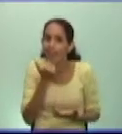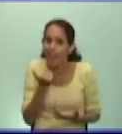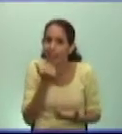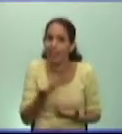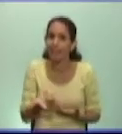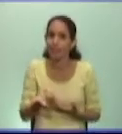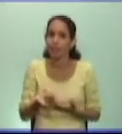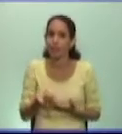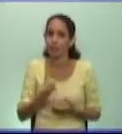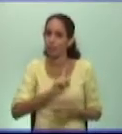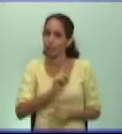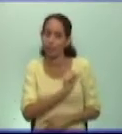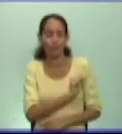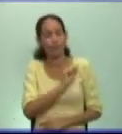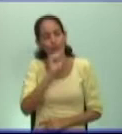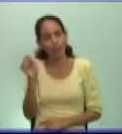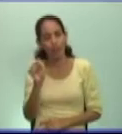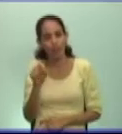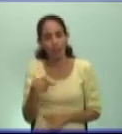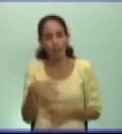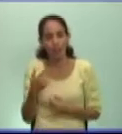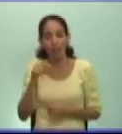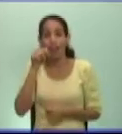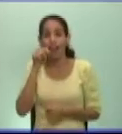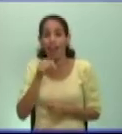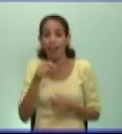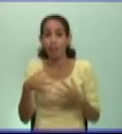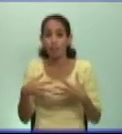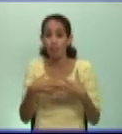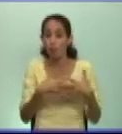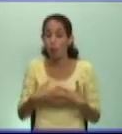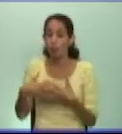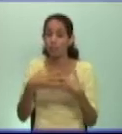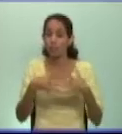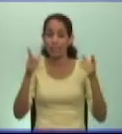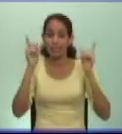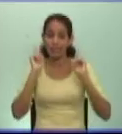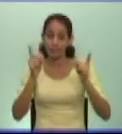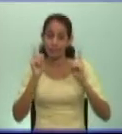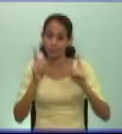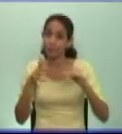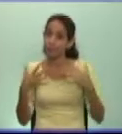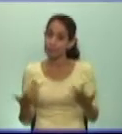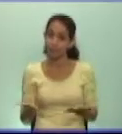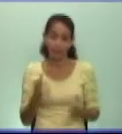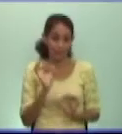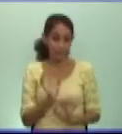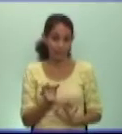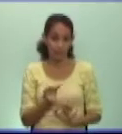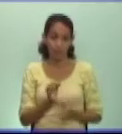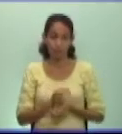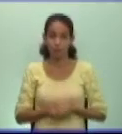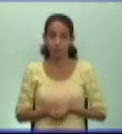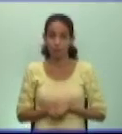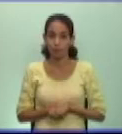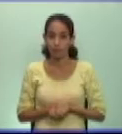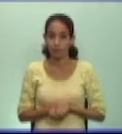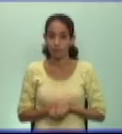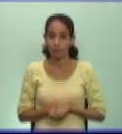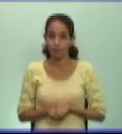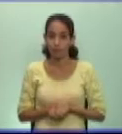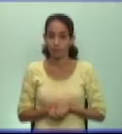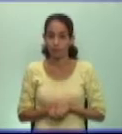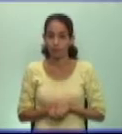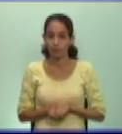hablar de la política norteamericana y sobre todo de estos terratenientes, esta oligarquía terrateniente existente en América y